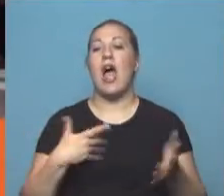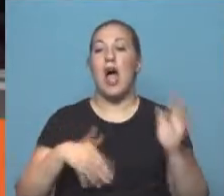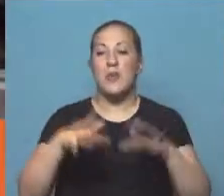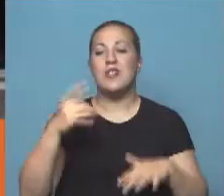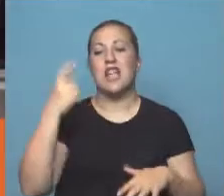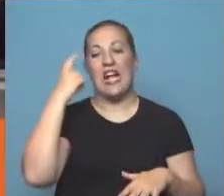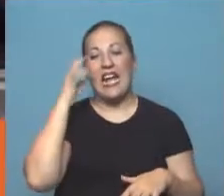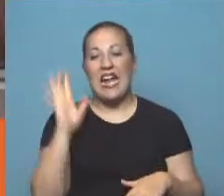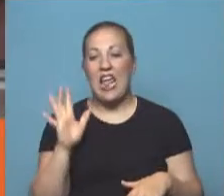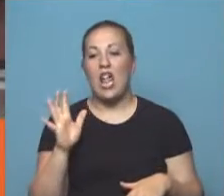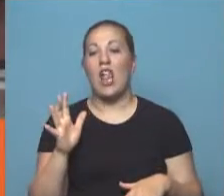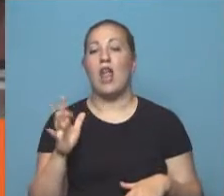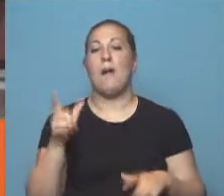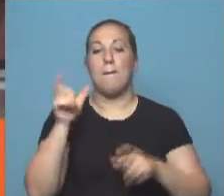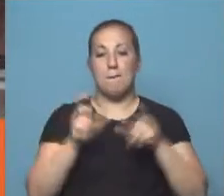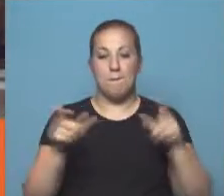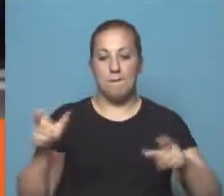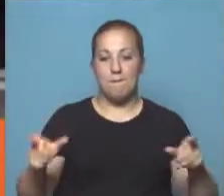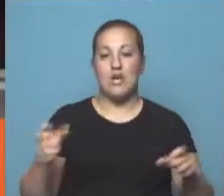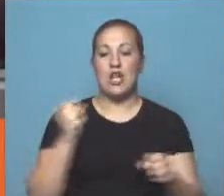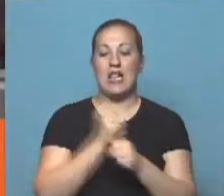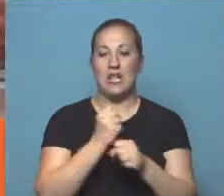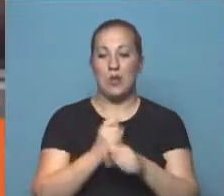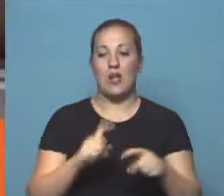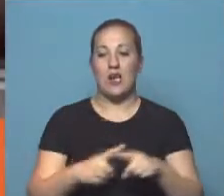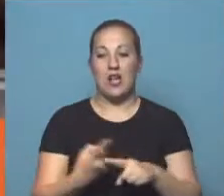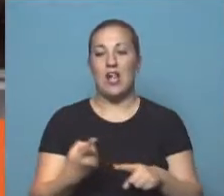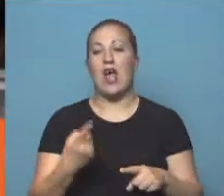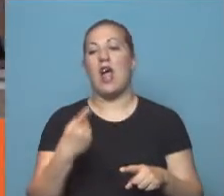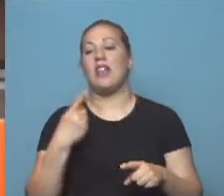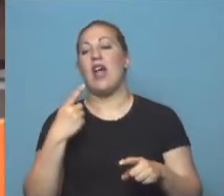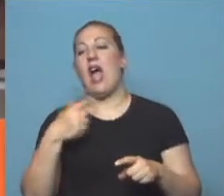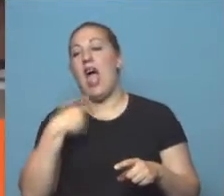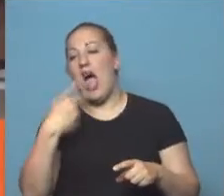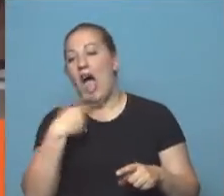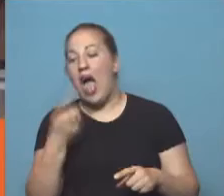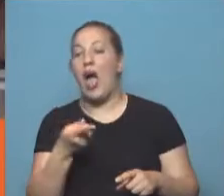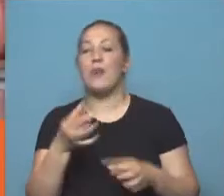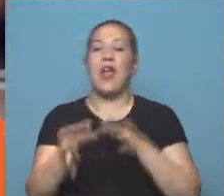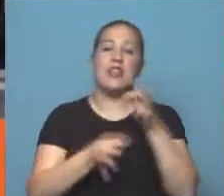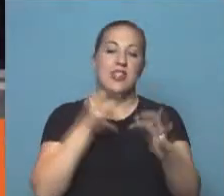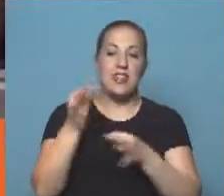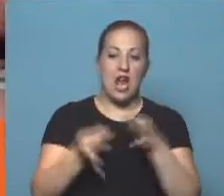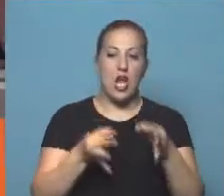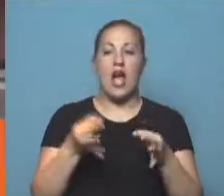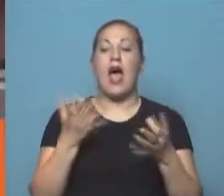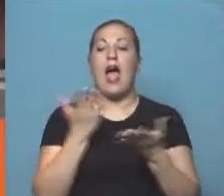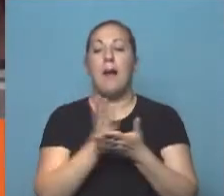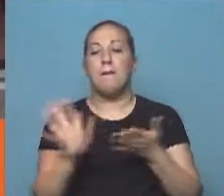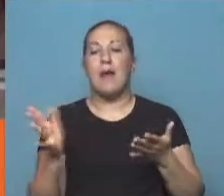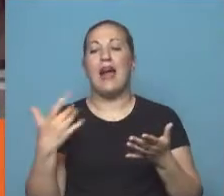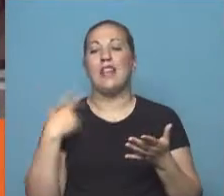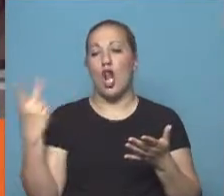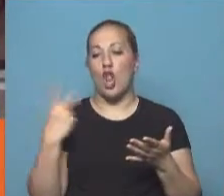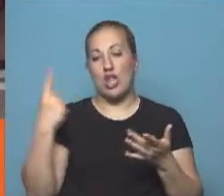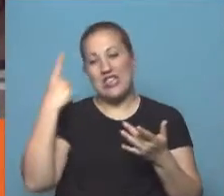se cree, sí, normalmente la gente que está trabajando en política sí, se junta a charlar, dialoga. Digo, la verdad que, sí, más allá de las diferencias ideológicas que claramente las